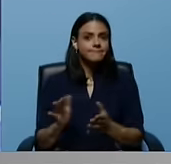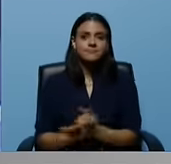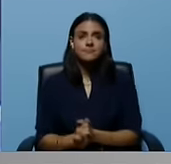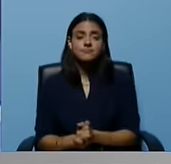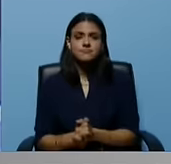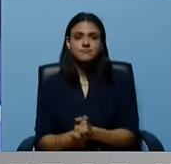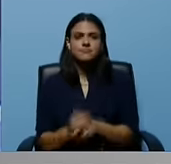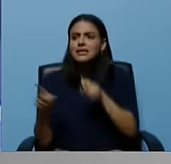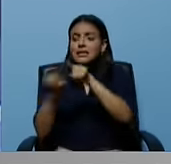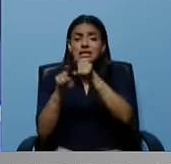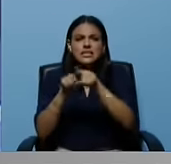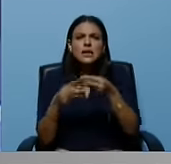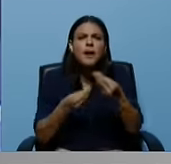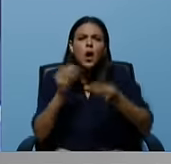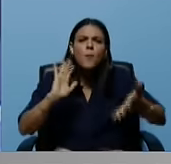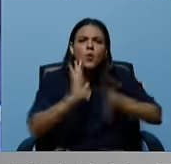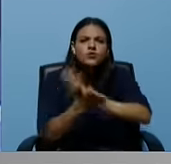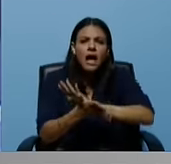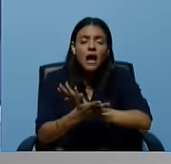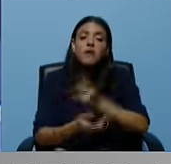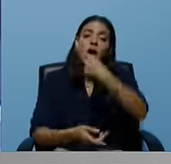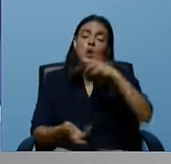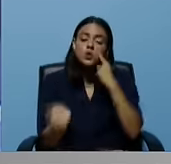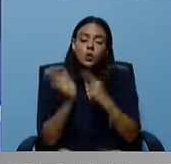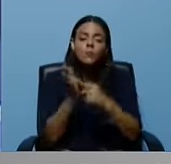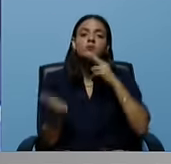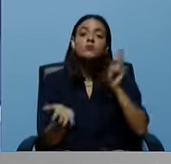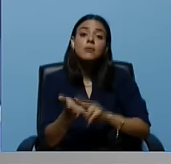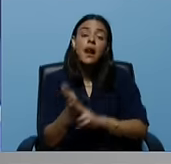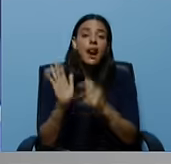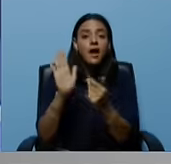Los chismes se acaban cuando la verdad sale palo claro.